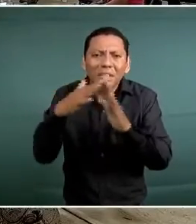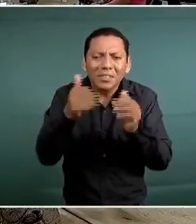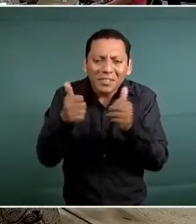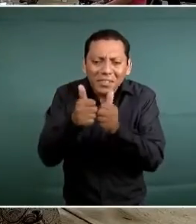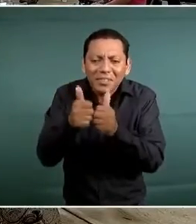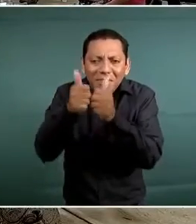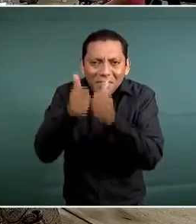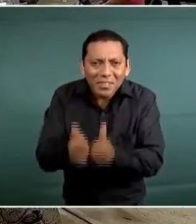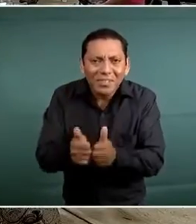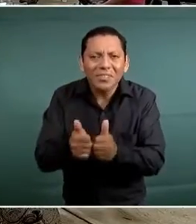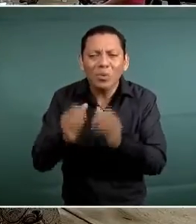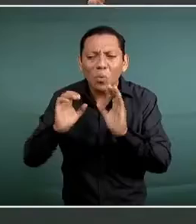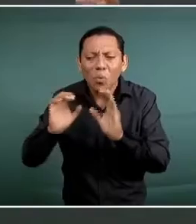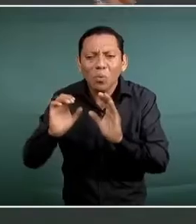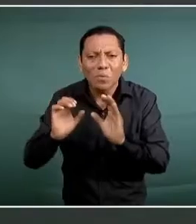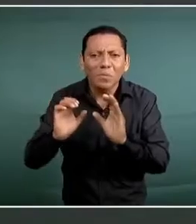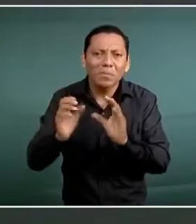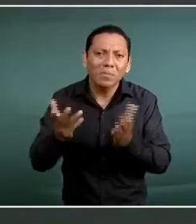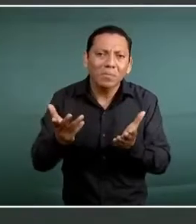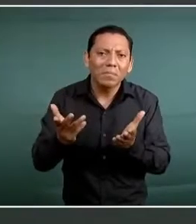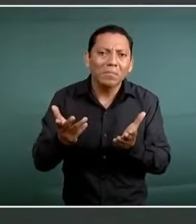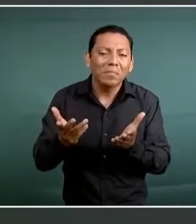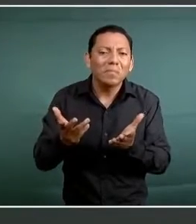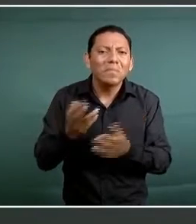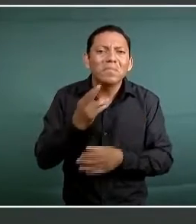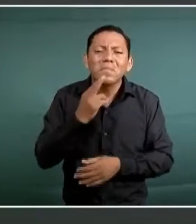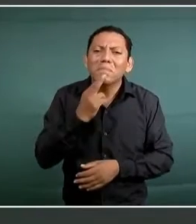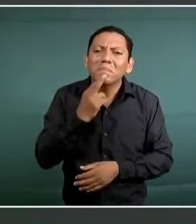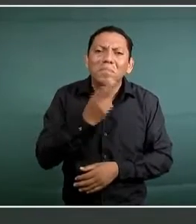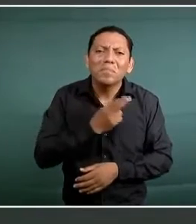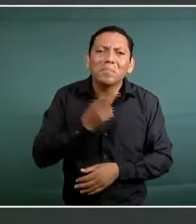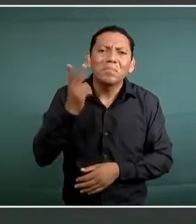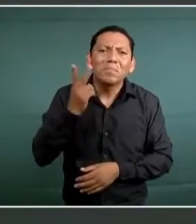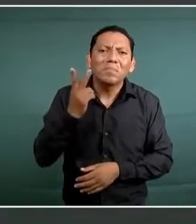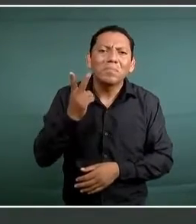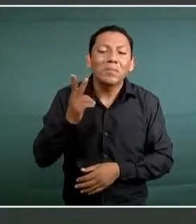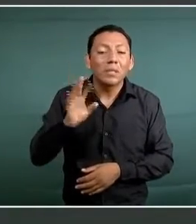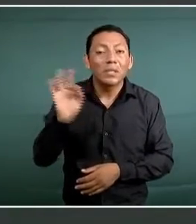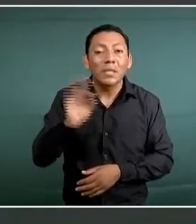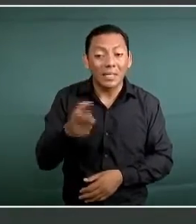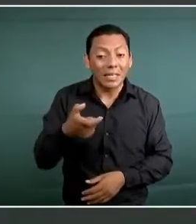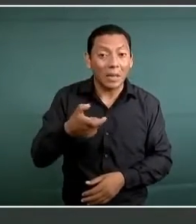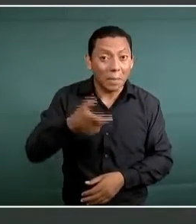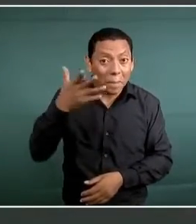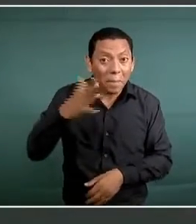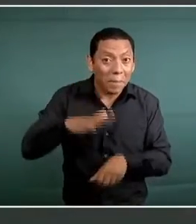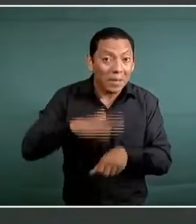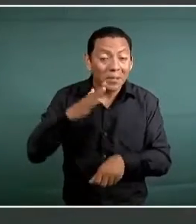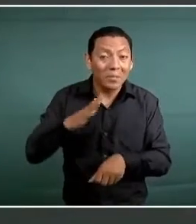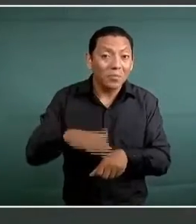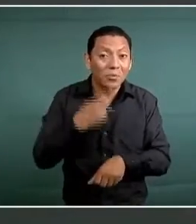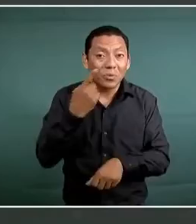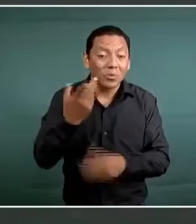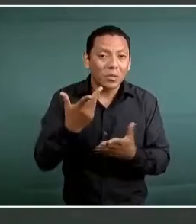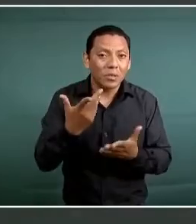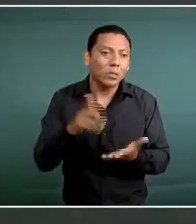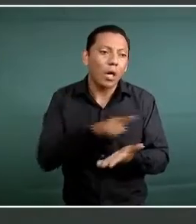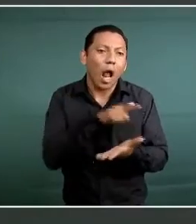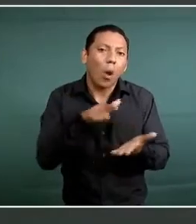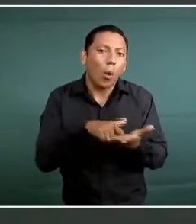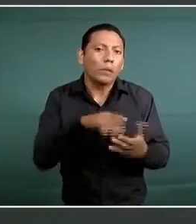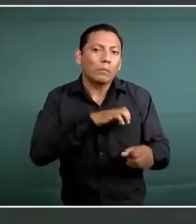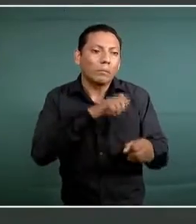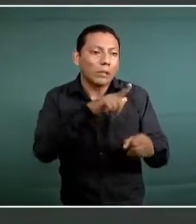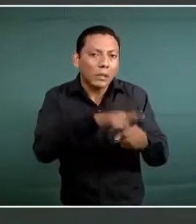y puede ser el asilo más costoso porque hay asilos en